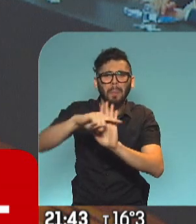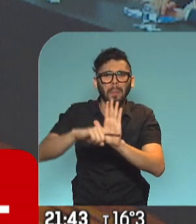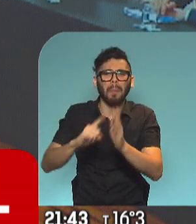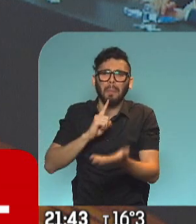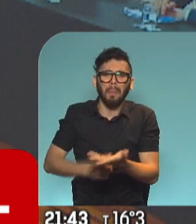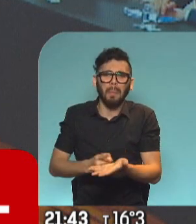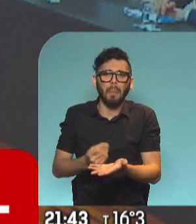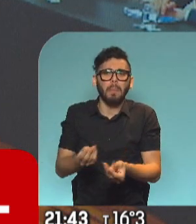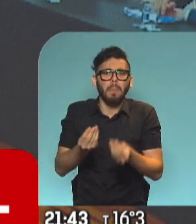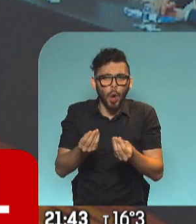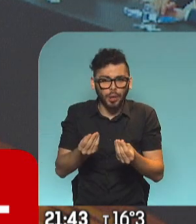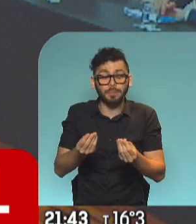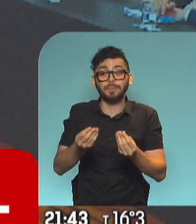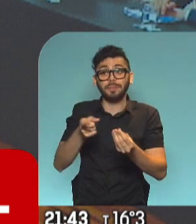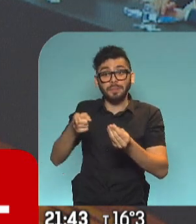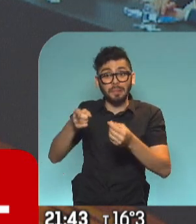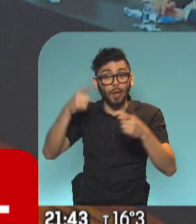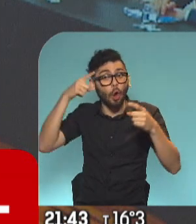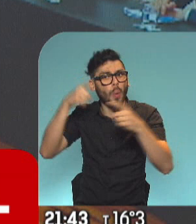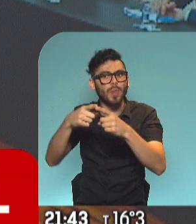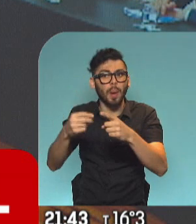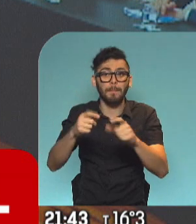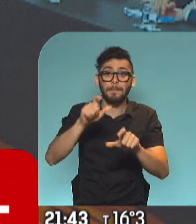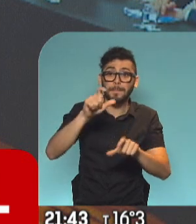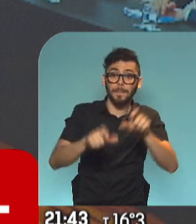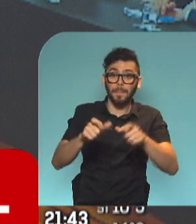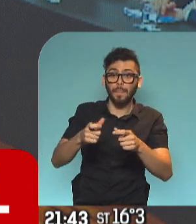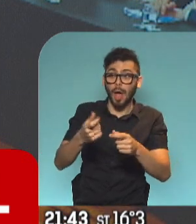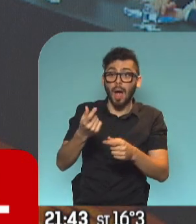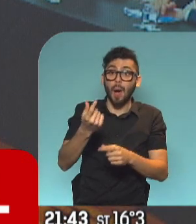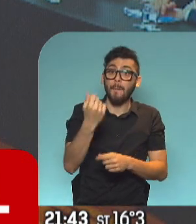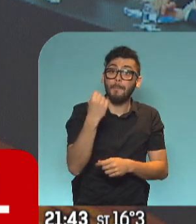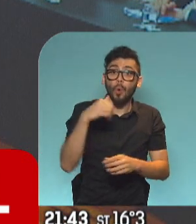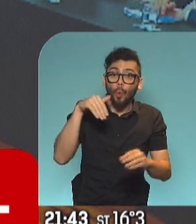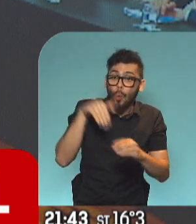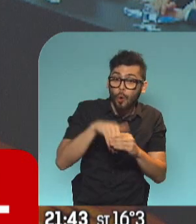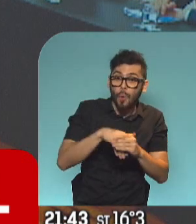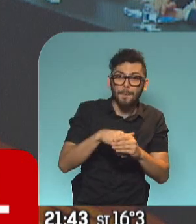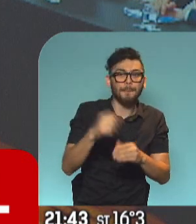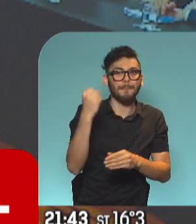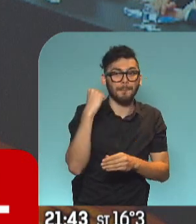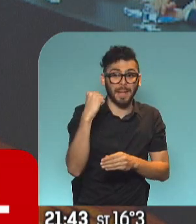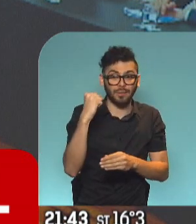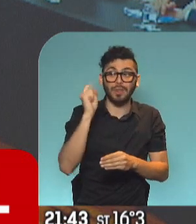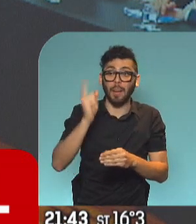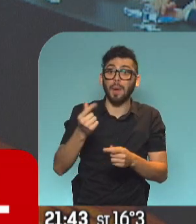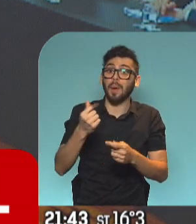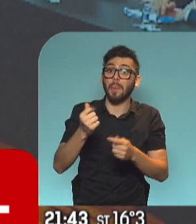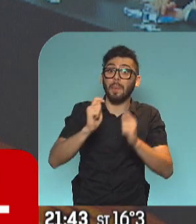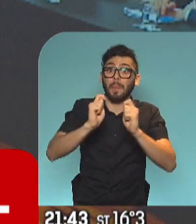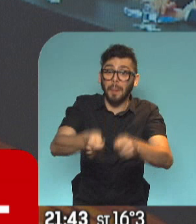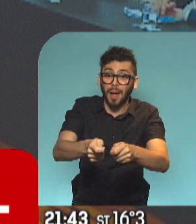está buscando la entidad es, primero, que uno invierta y ahorre en pesos. Eso es lo fundamental. Lo segundo es que haciendo